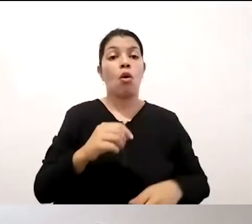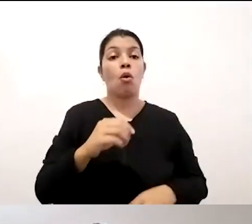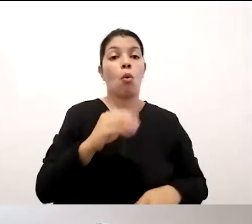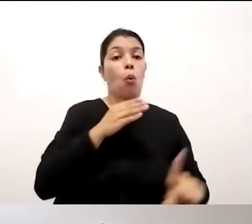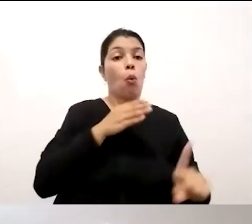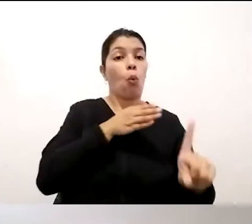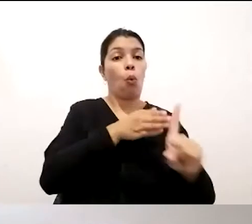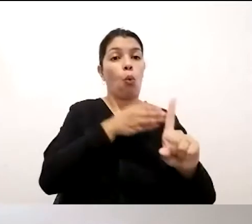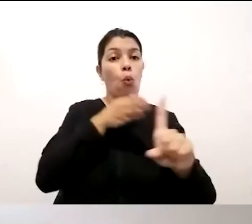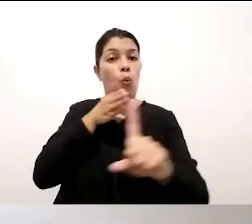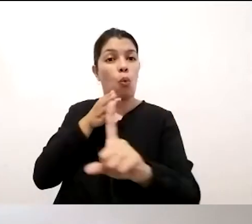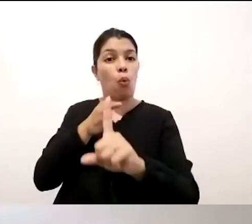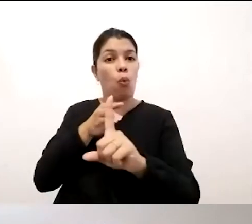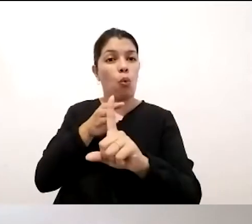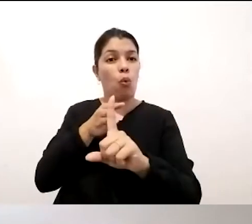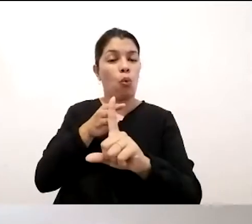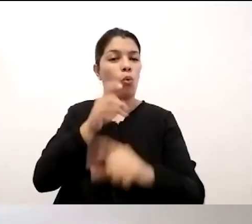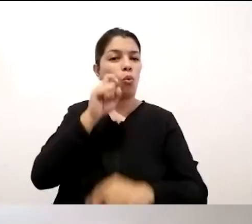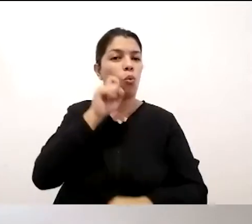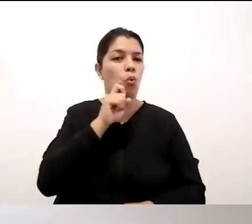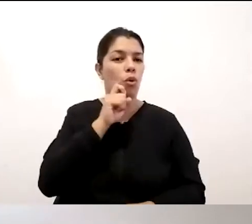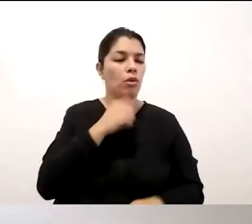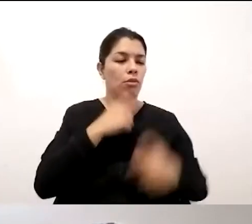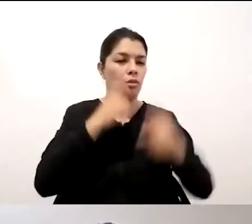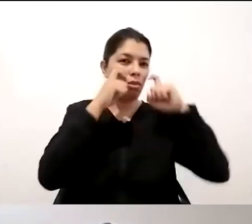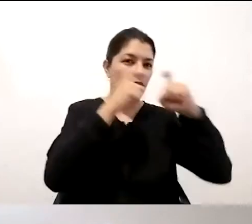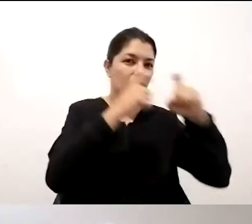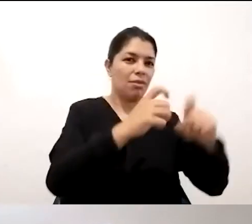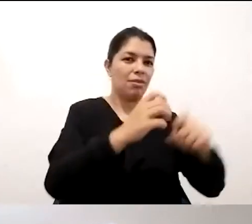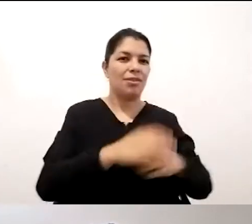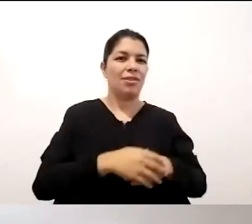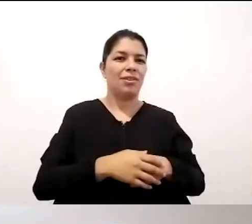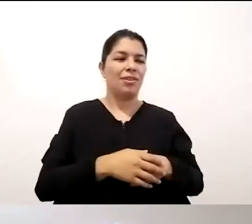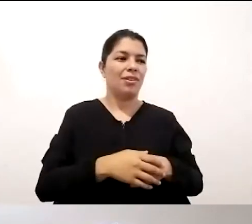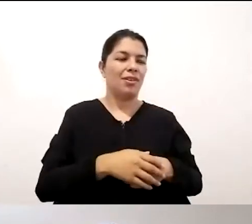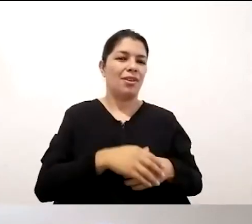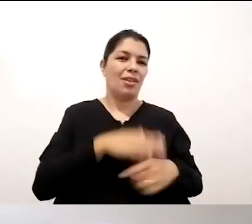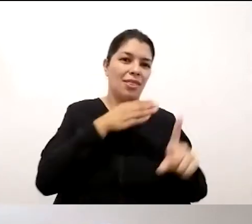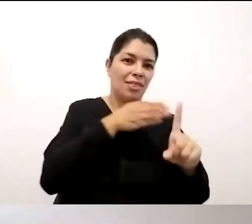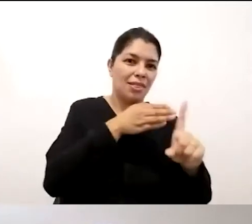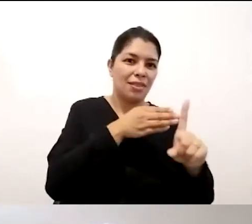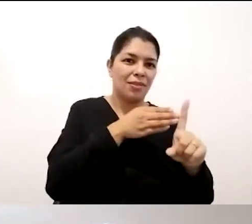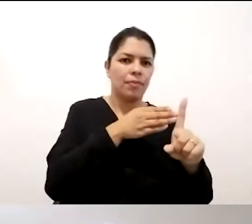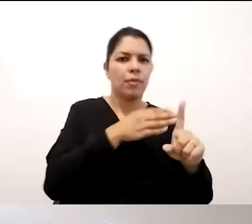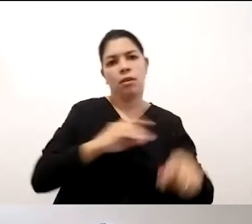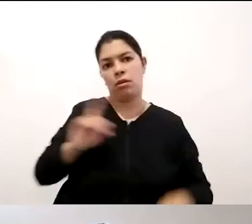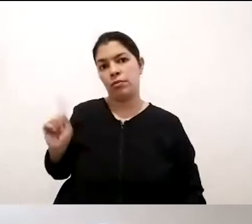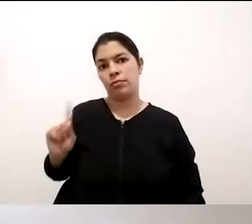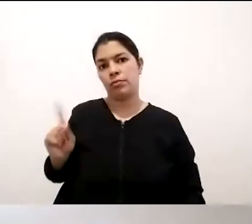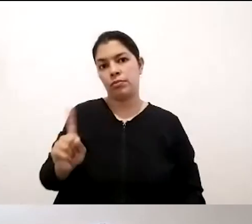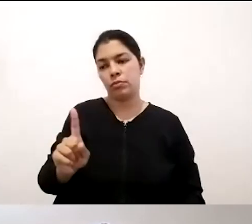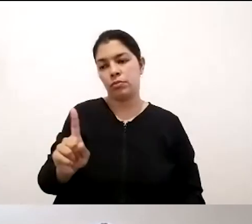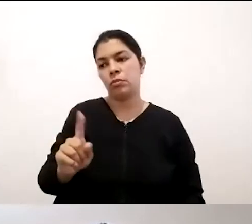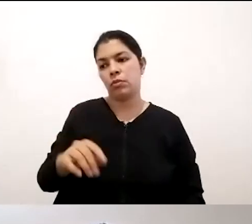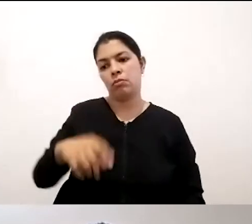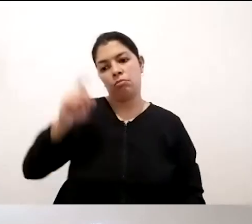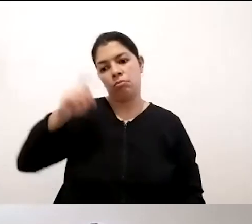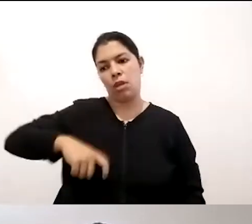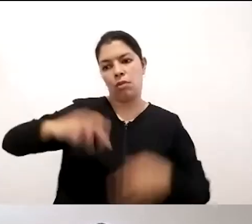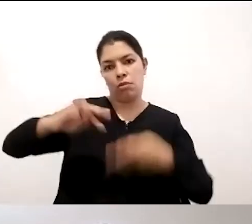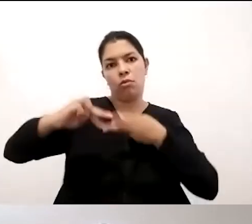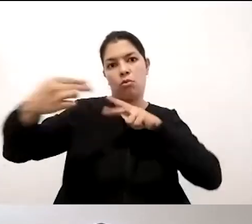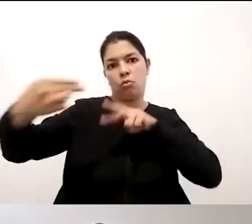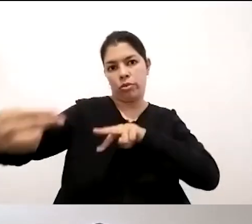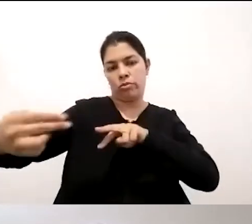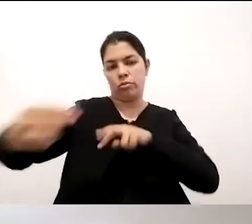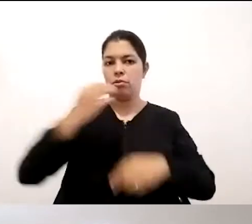otras personas. Cabe aclarar que a lo largo de la historia se han legitimado el sentirse atraído hacia el sexo opuesto,